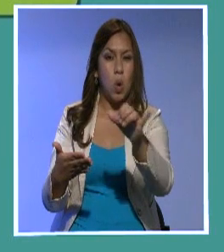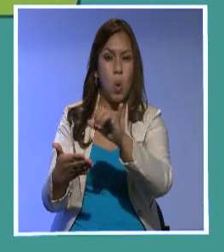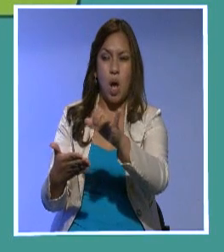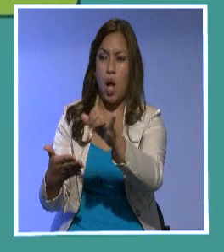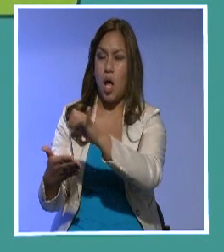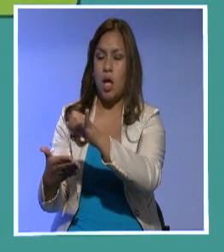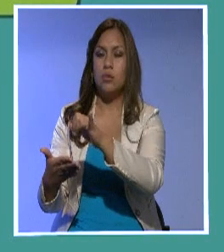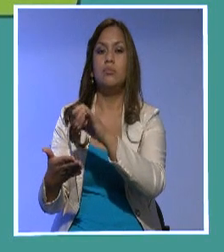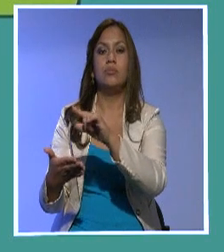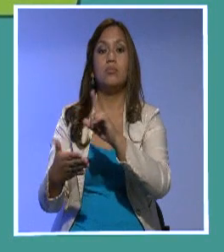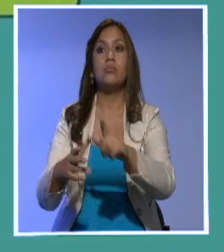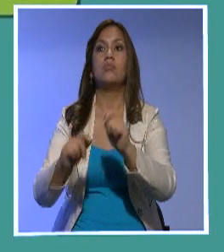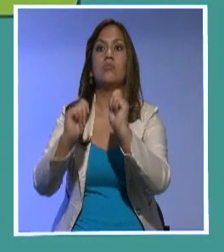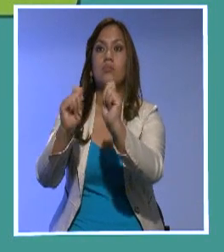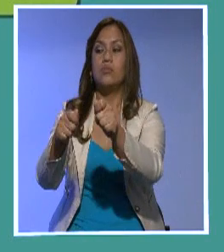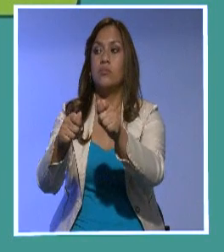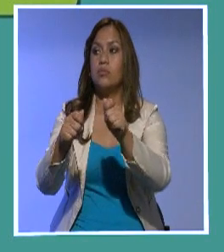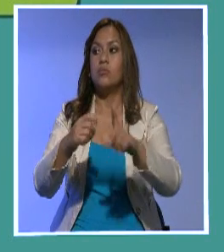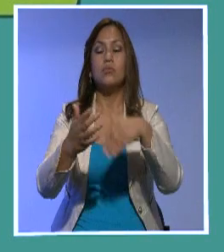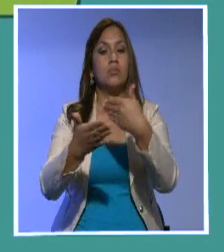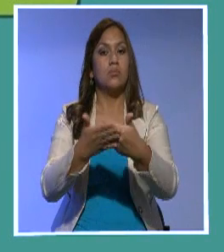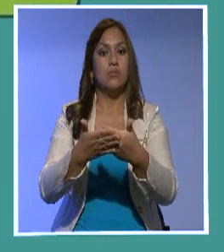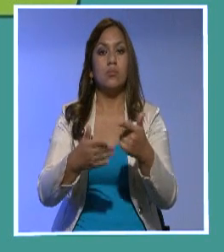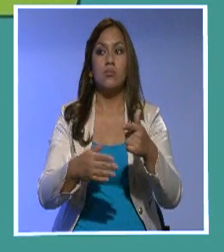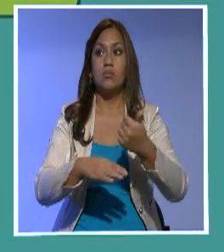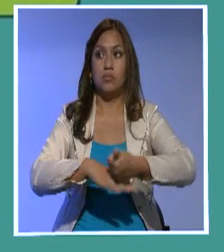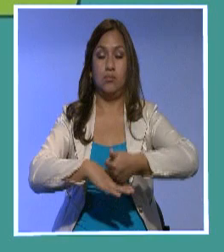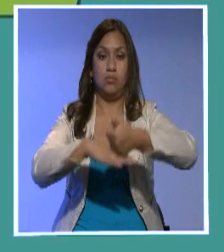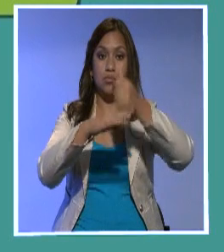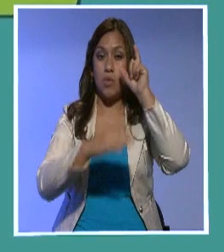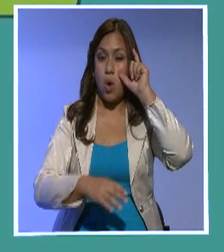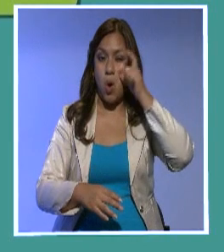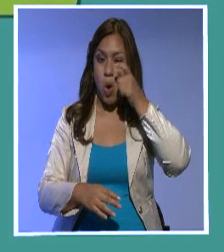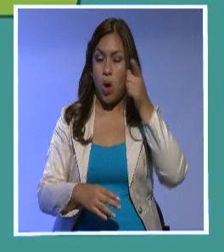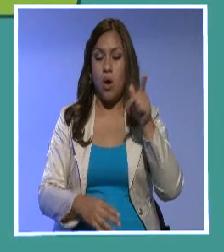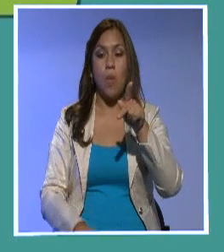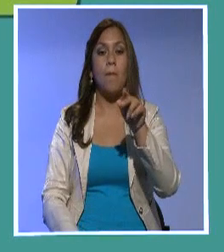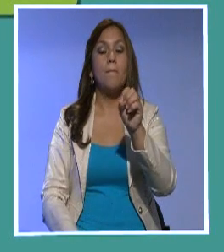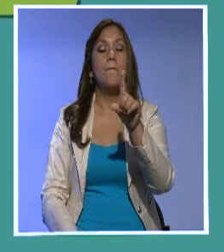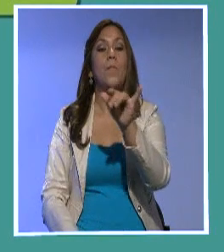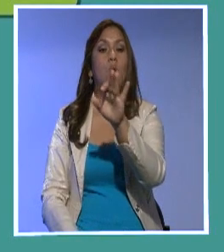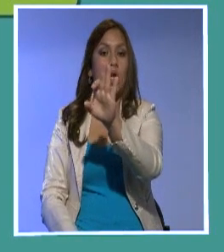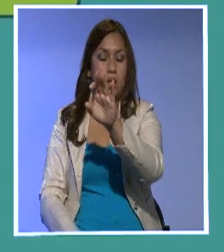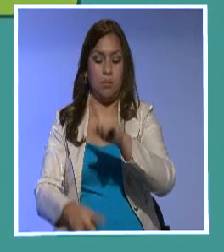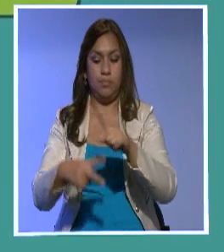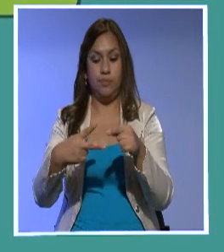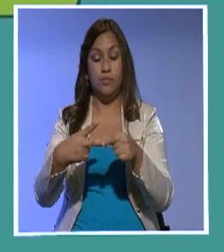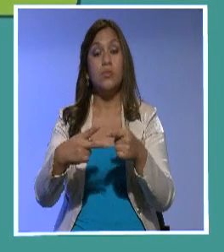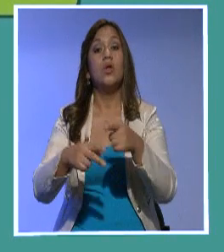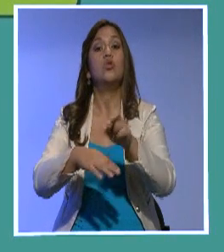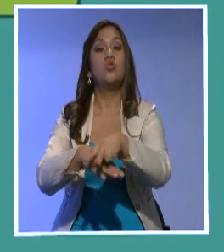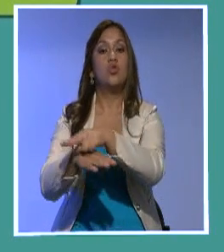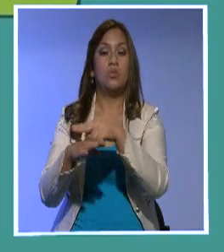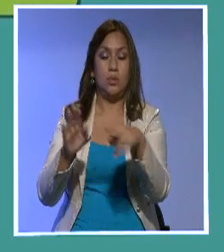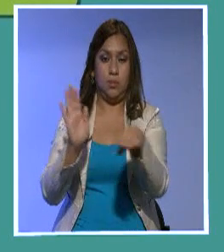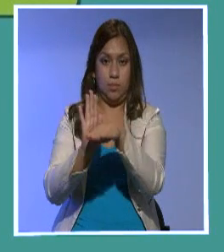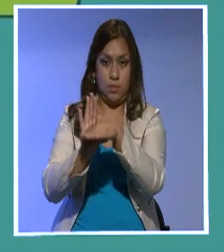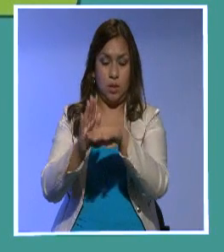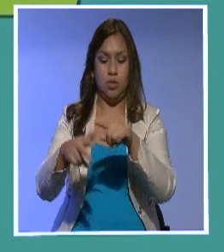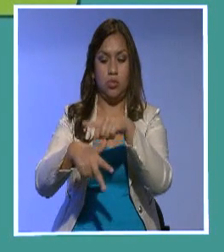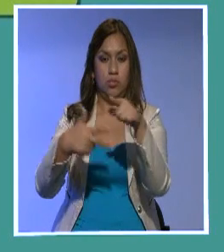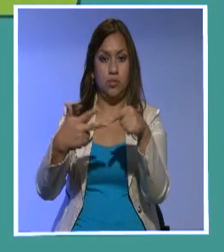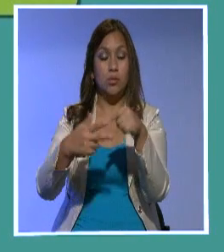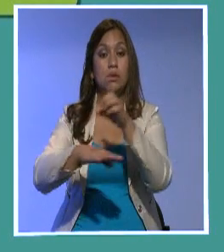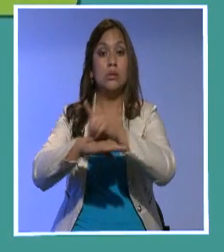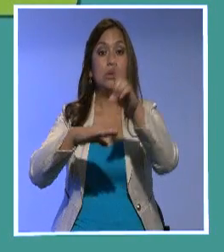a esta mesa legislativa acudió el contralor general del estado carlos pólit el superintendente de bancos y seguros cristian cruz el